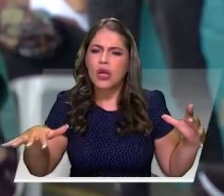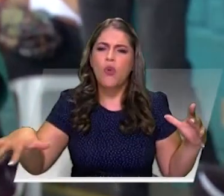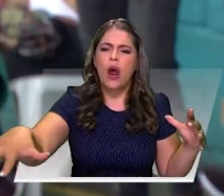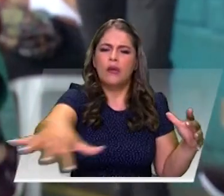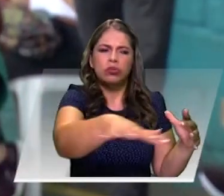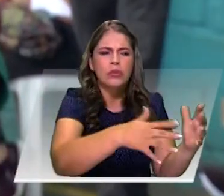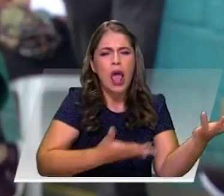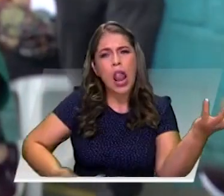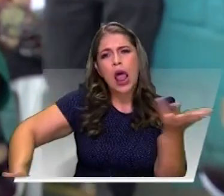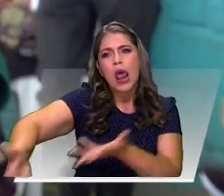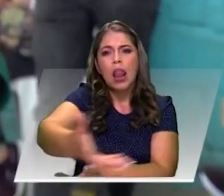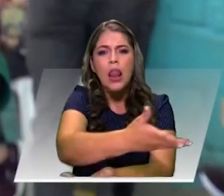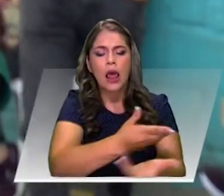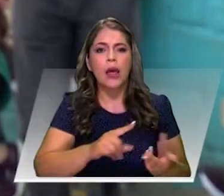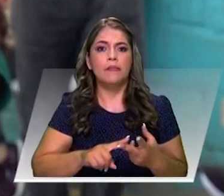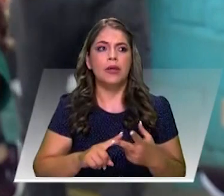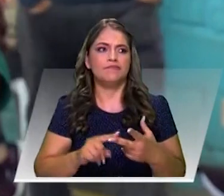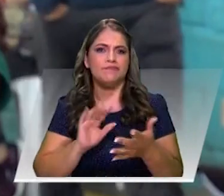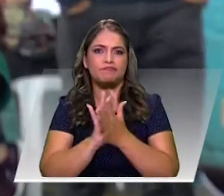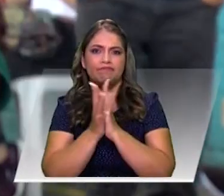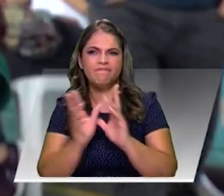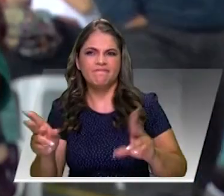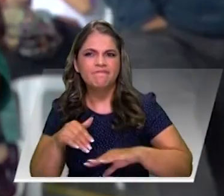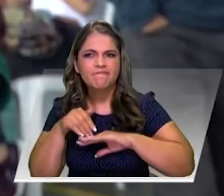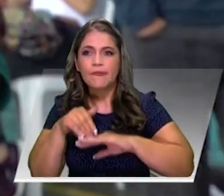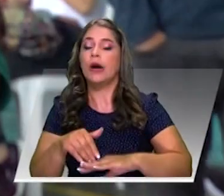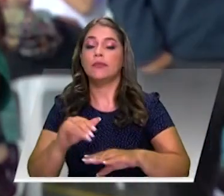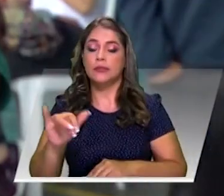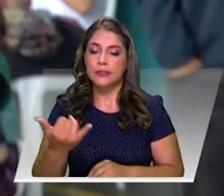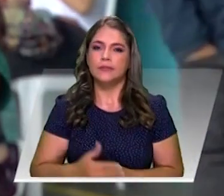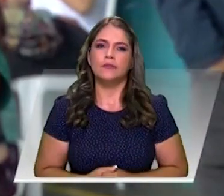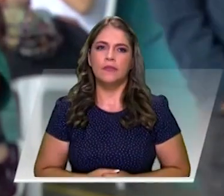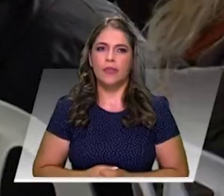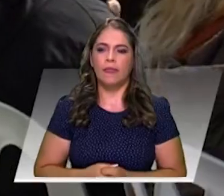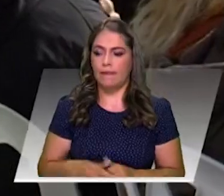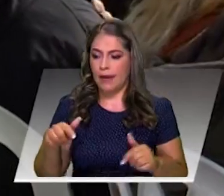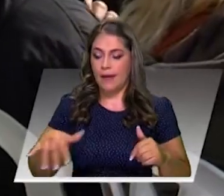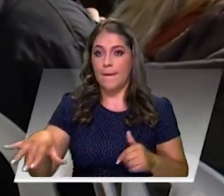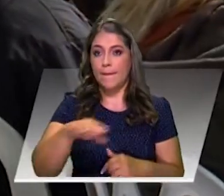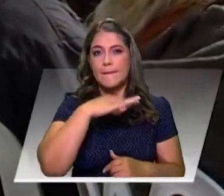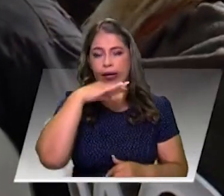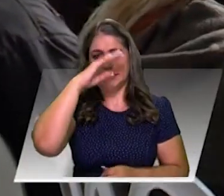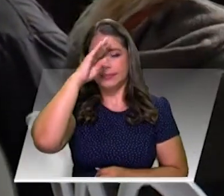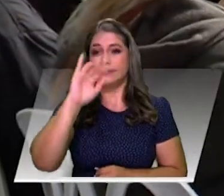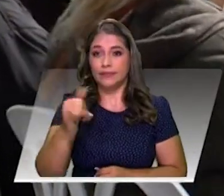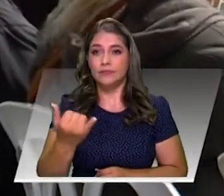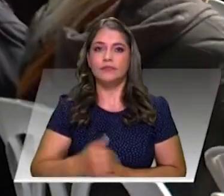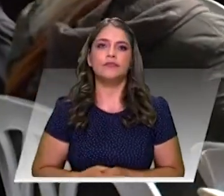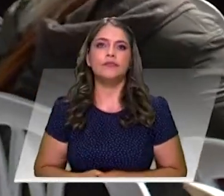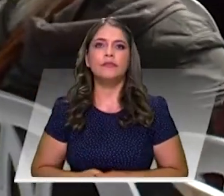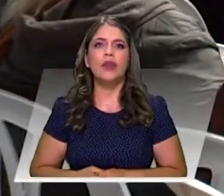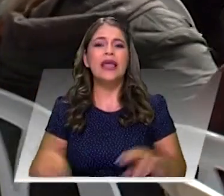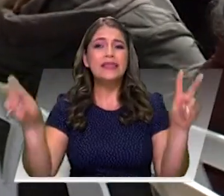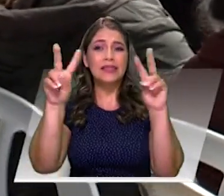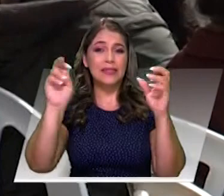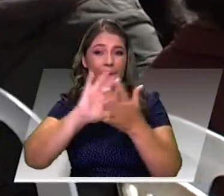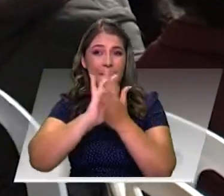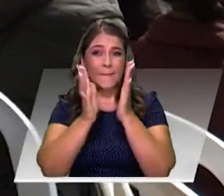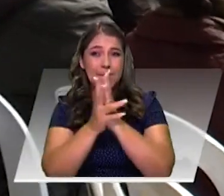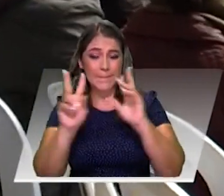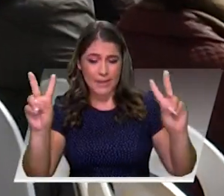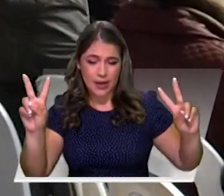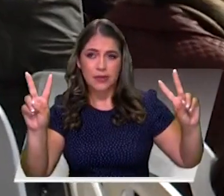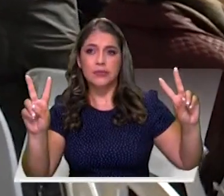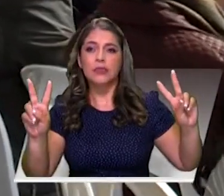corregimientos, los diferentes ejercicios de resistencia que vienen tejiéndose en la ciudad. Con el Pacto por la Paz, las comunidades buscan